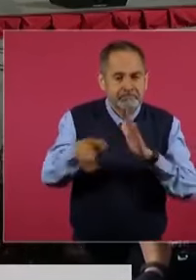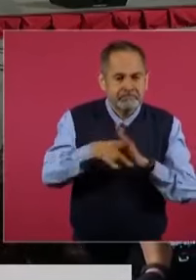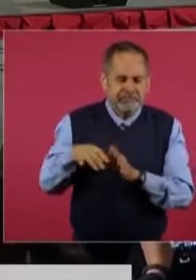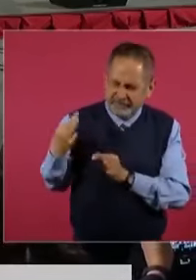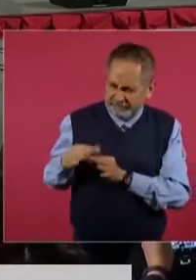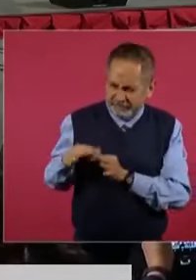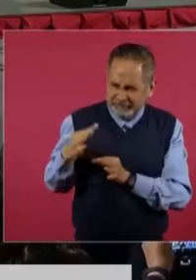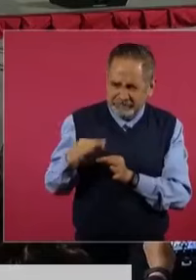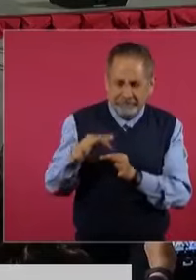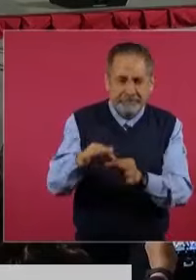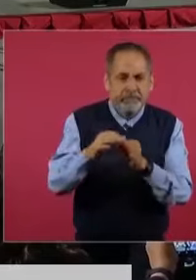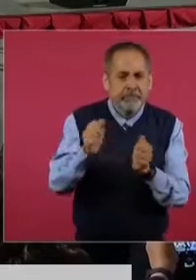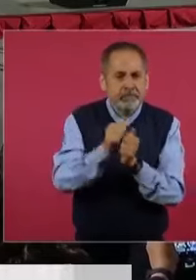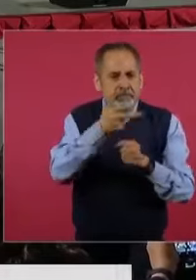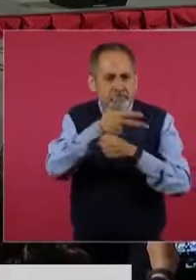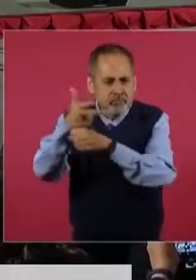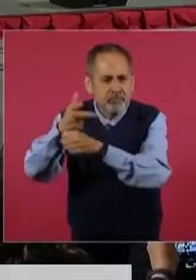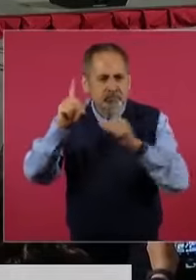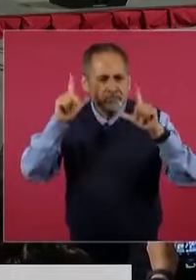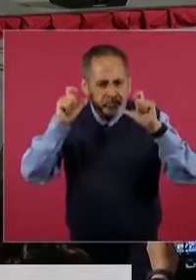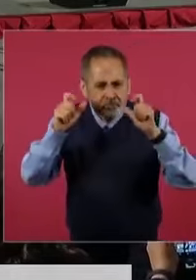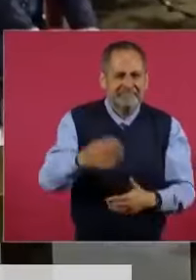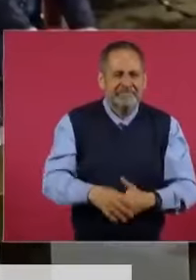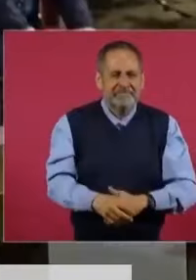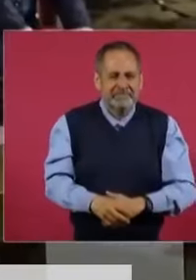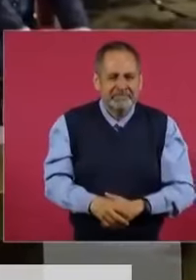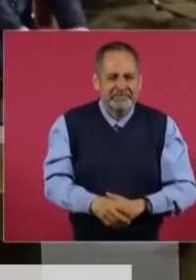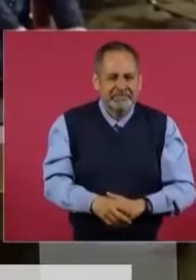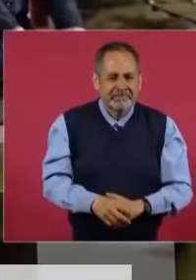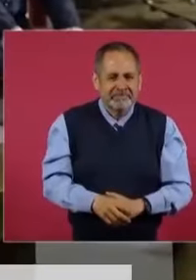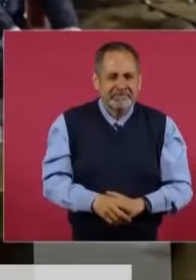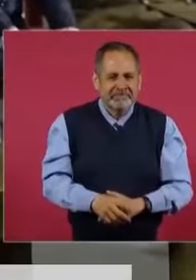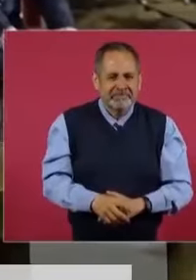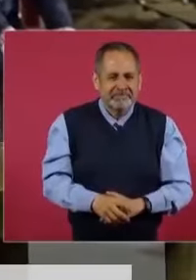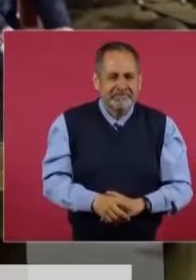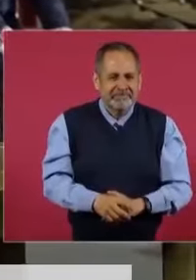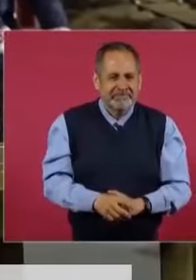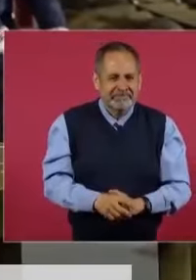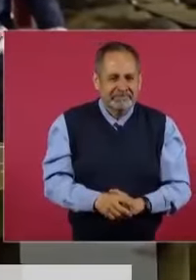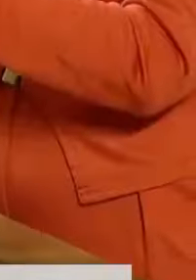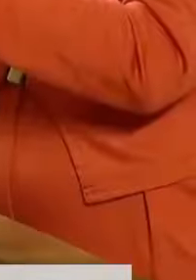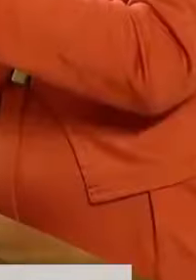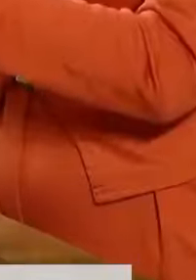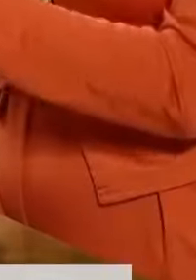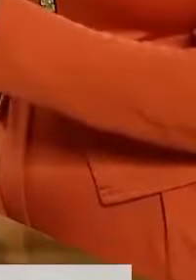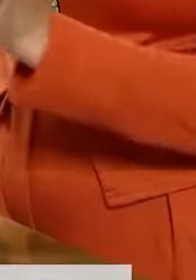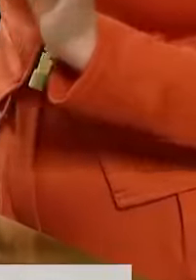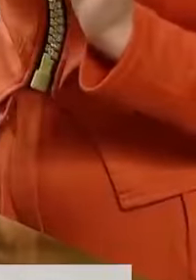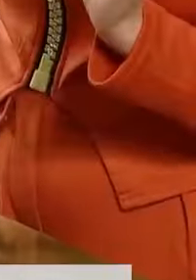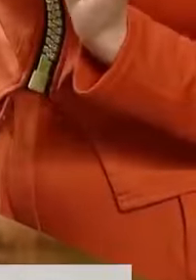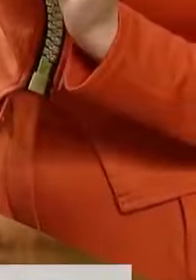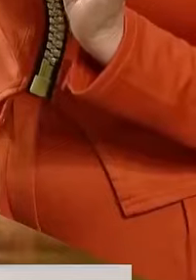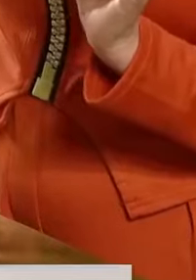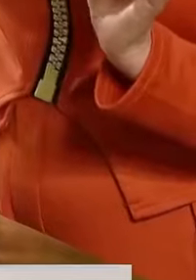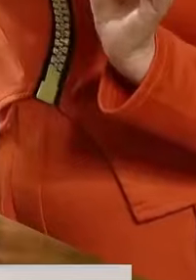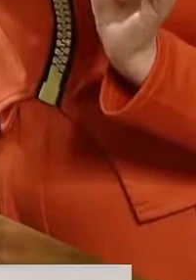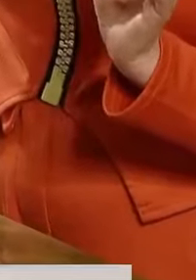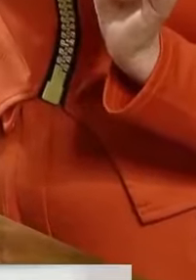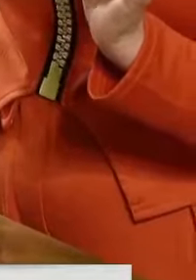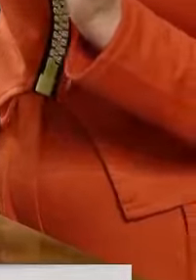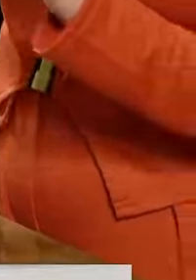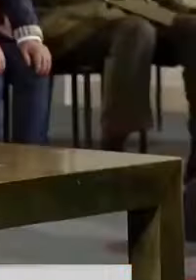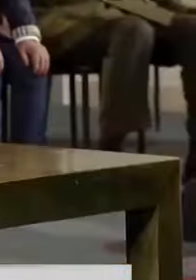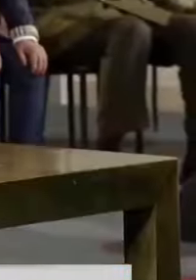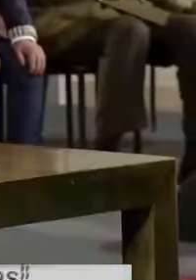su movimiento eh aprovechaba para las preguntas para hablar de de historia para hablar de de